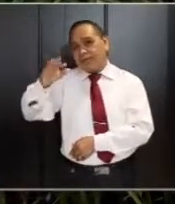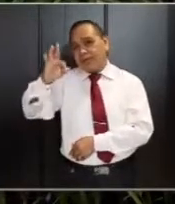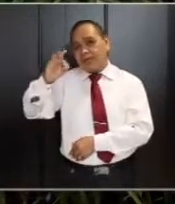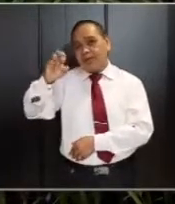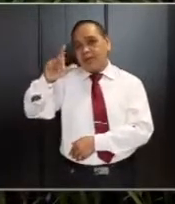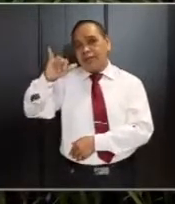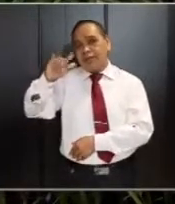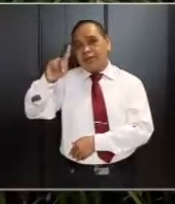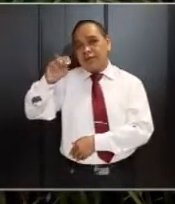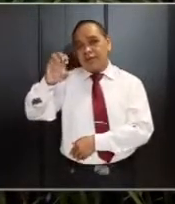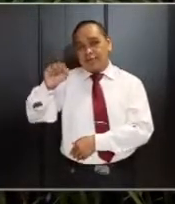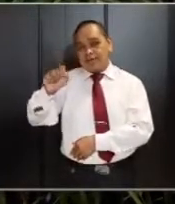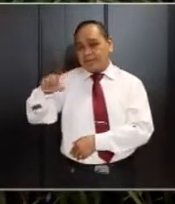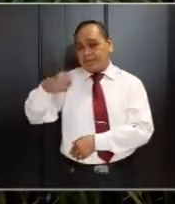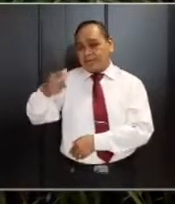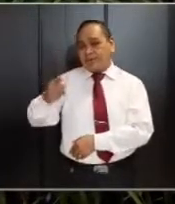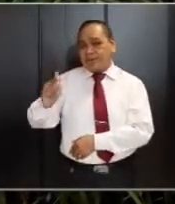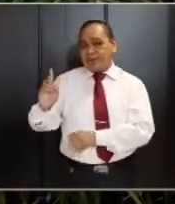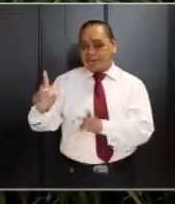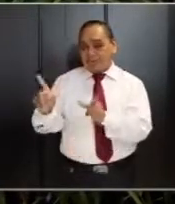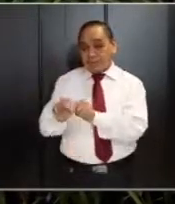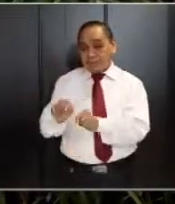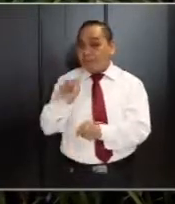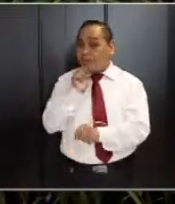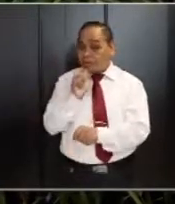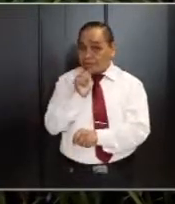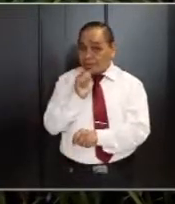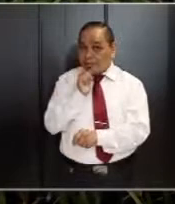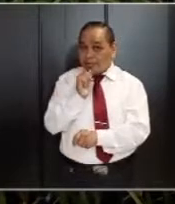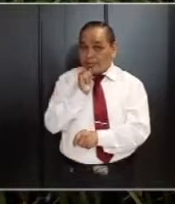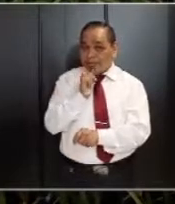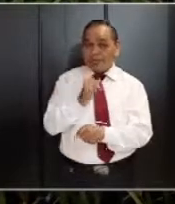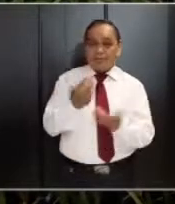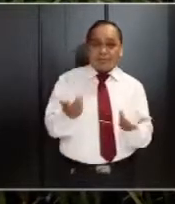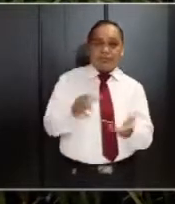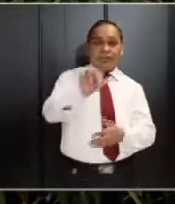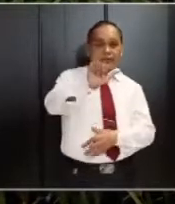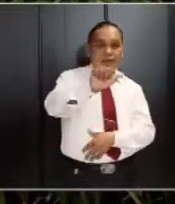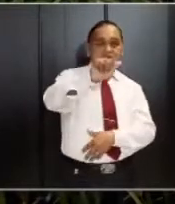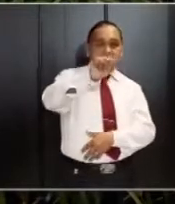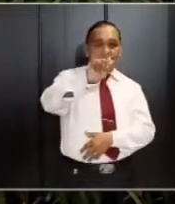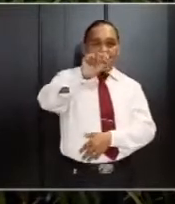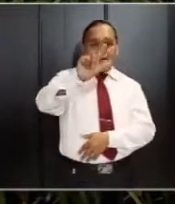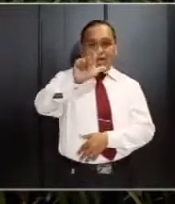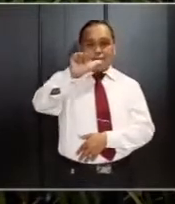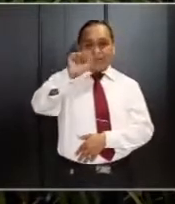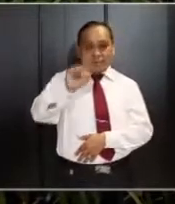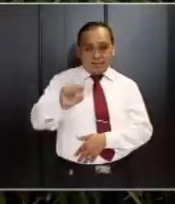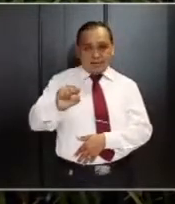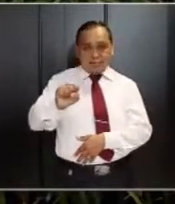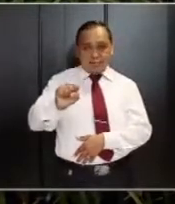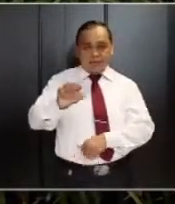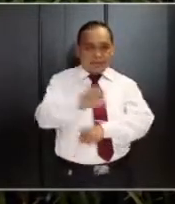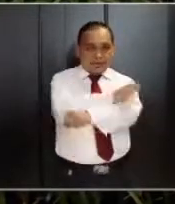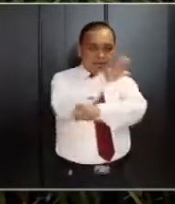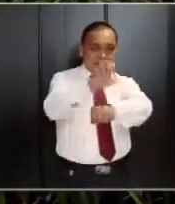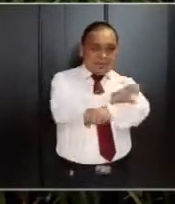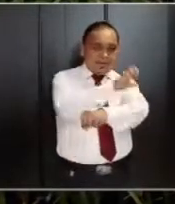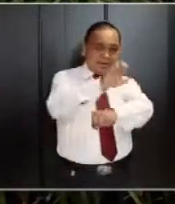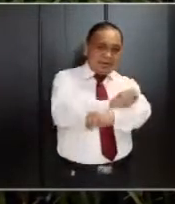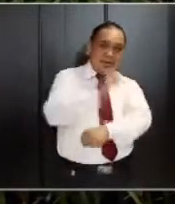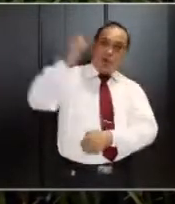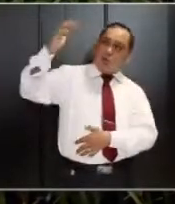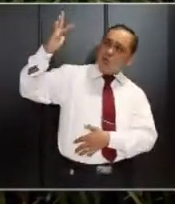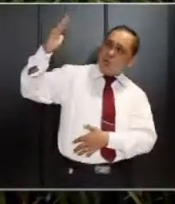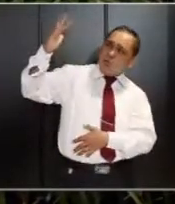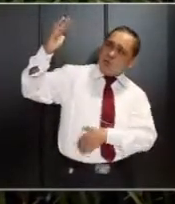importante. Es una empresa latinoamericana que se llama Atlas Energía Renovable, con amplia experiencia en